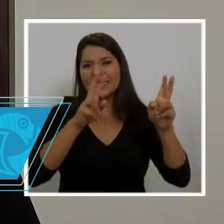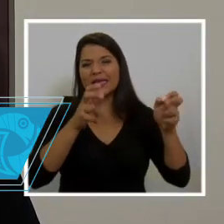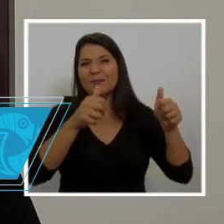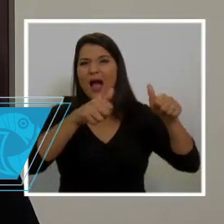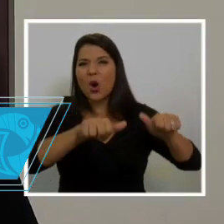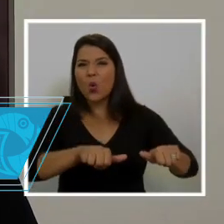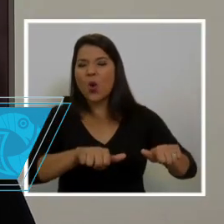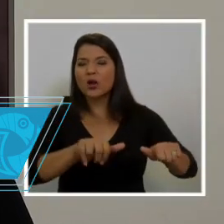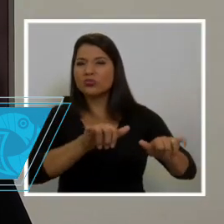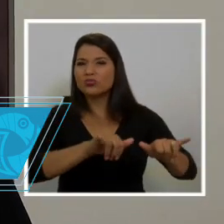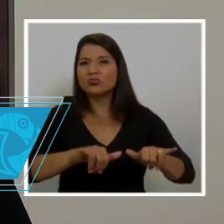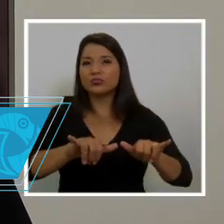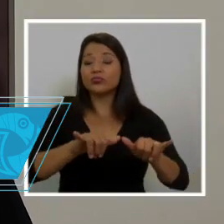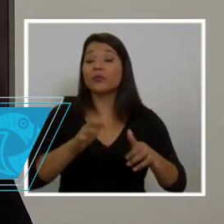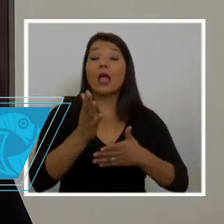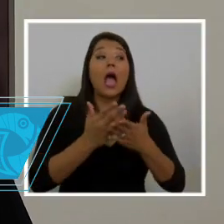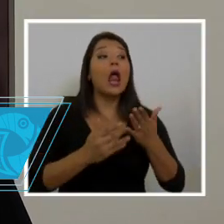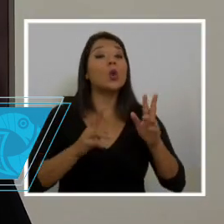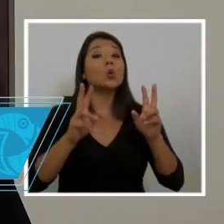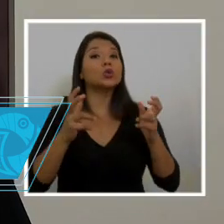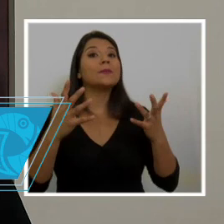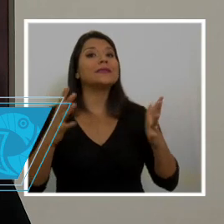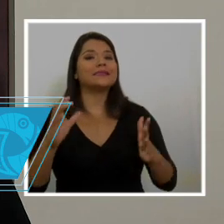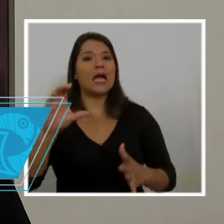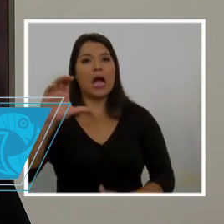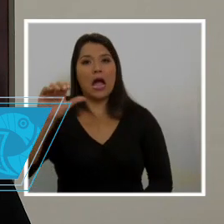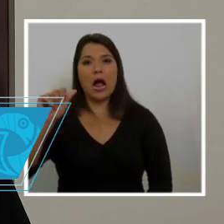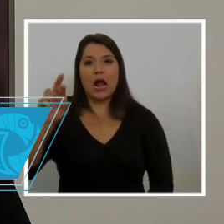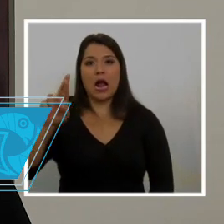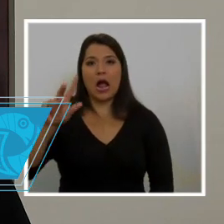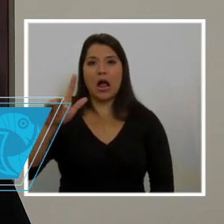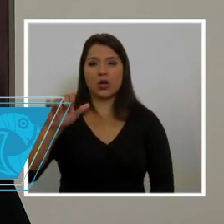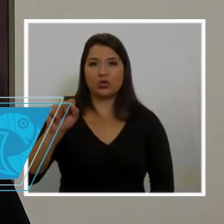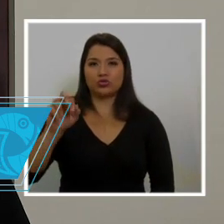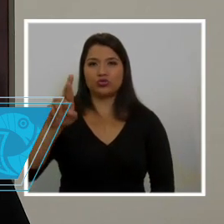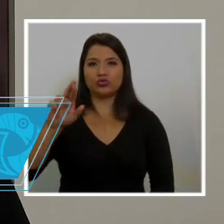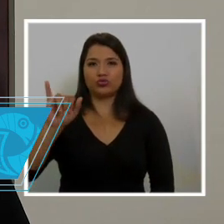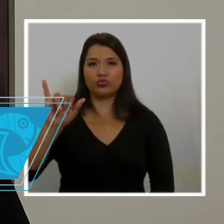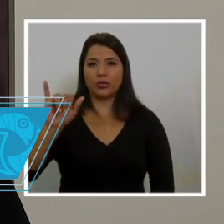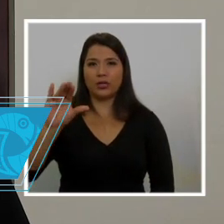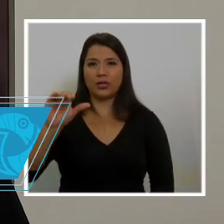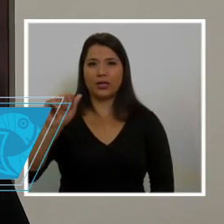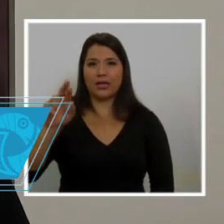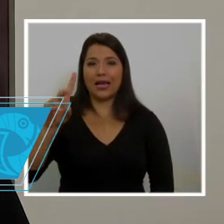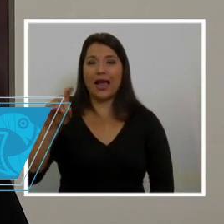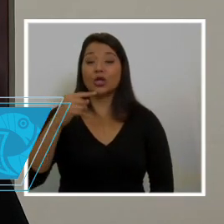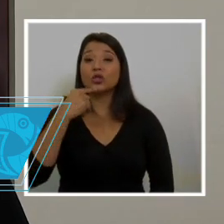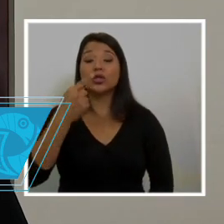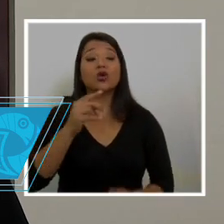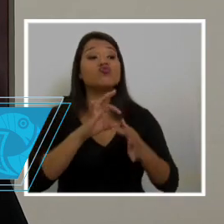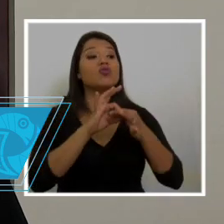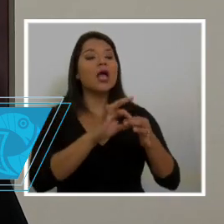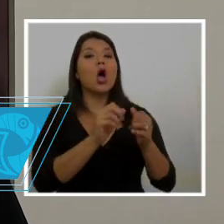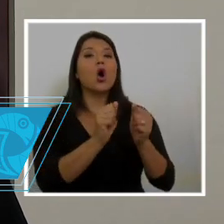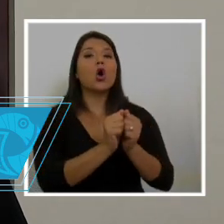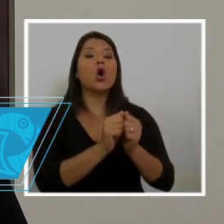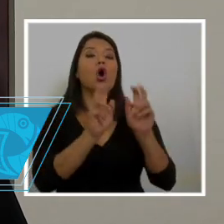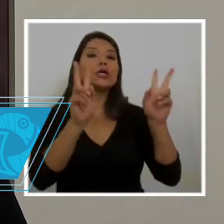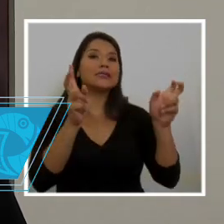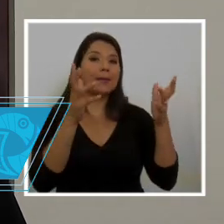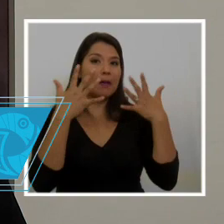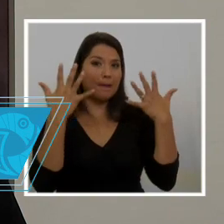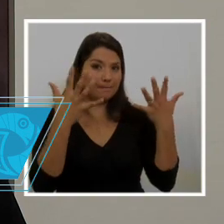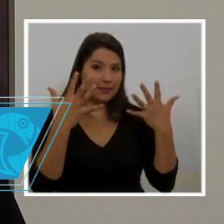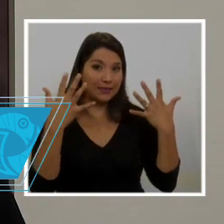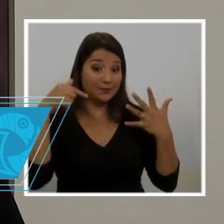Hay temas que ya el mismo Carlos Ricardo señaló que tienen que ver con el tema ambiental, que en este año,